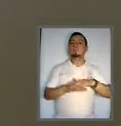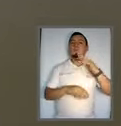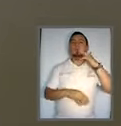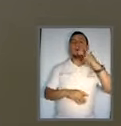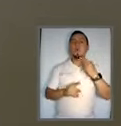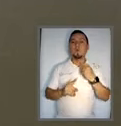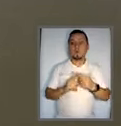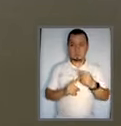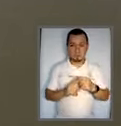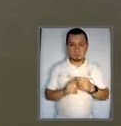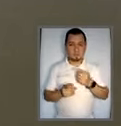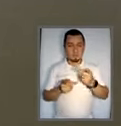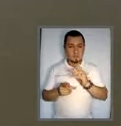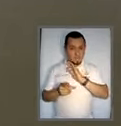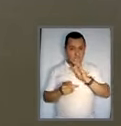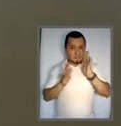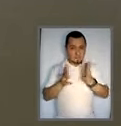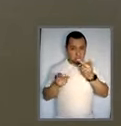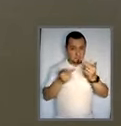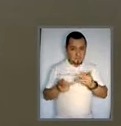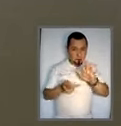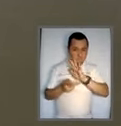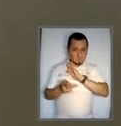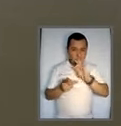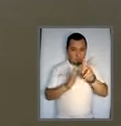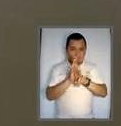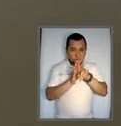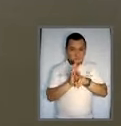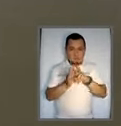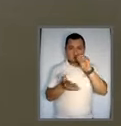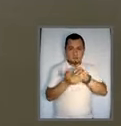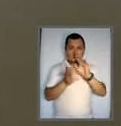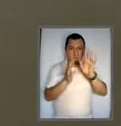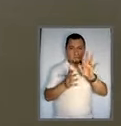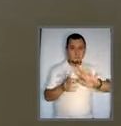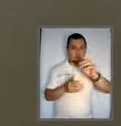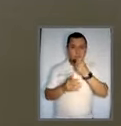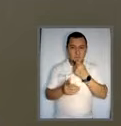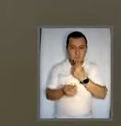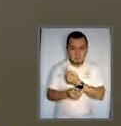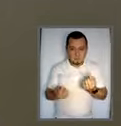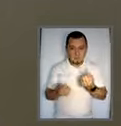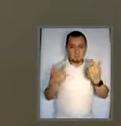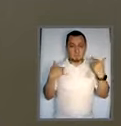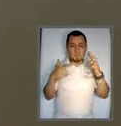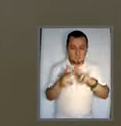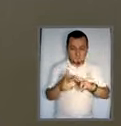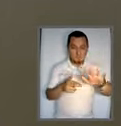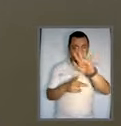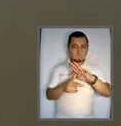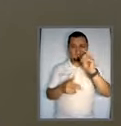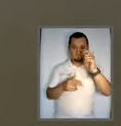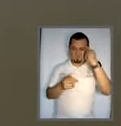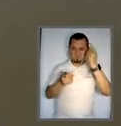ser muy positiva. Hemos estado difundiendo algunos videos de testimonios que nos dan los niños, que nos hacen llegar los maestros. Hay una